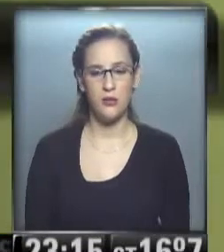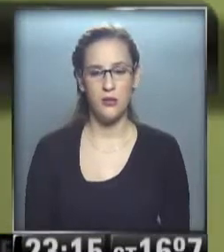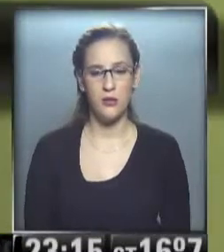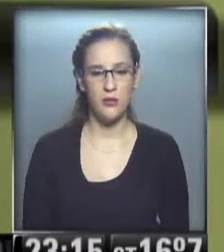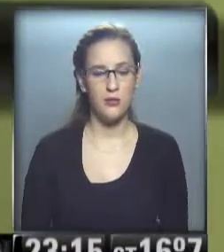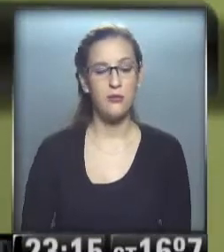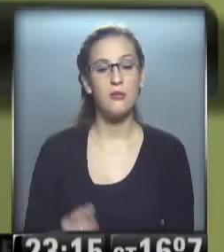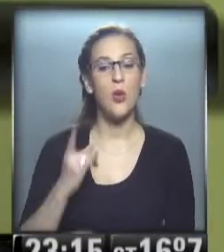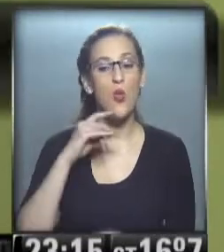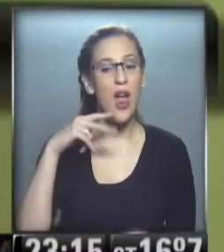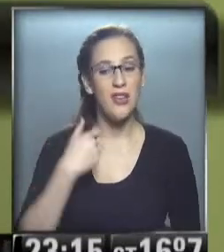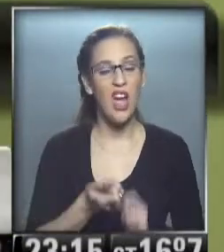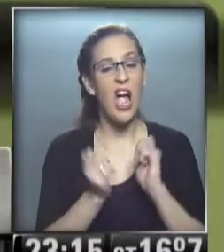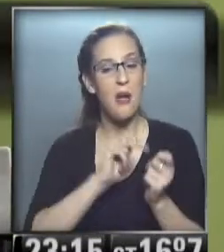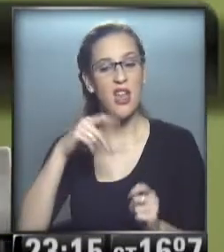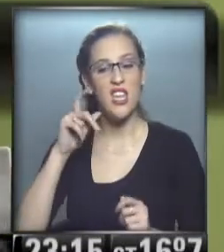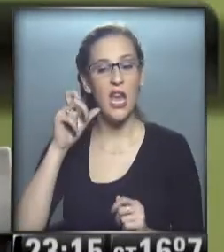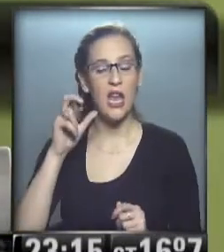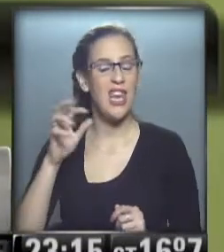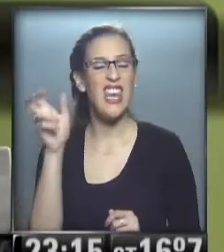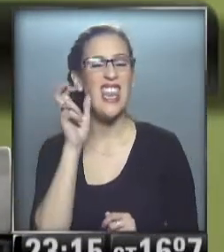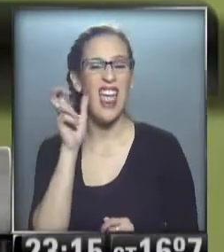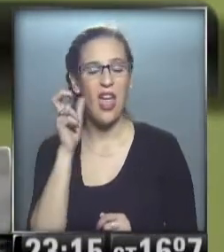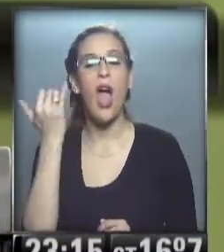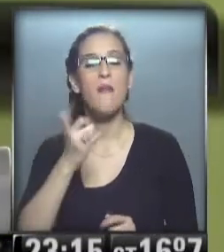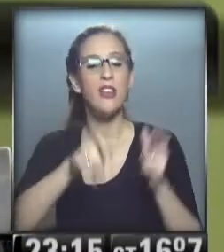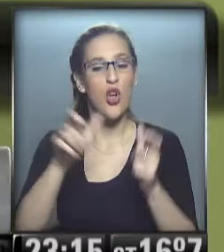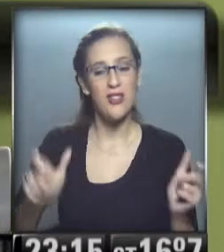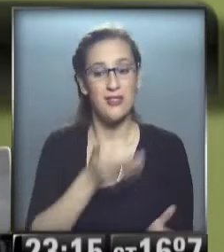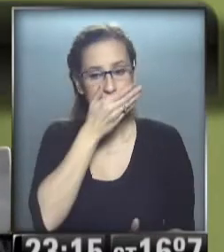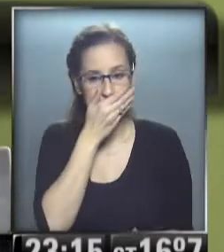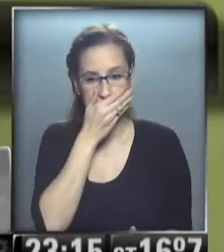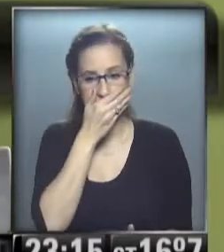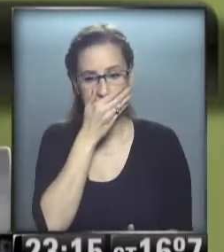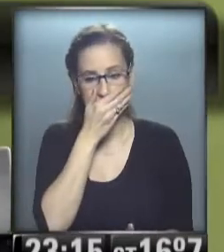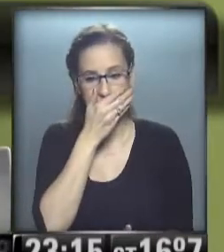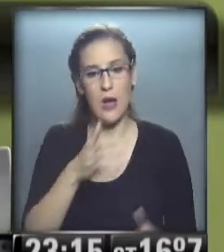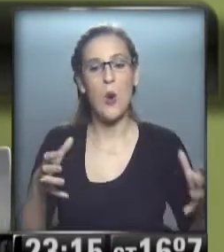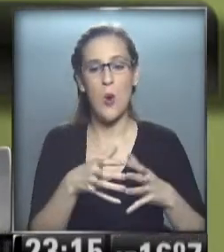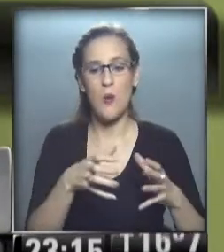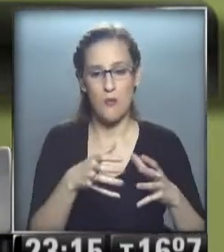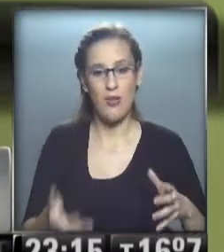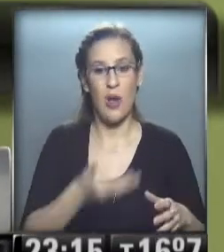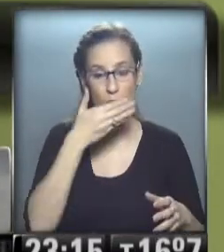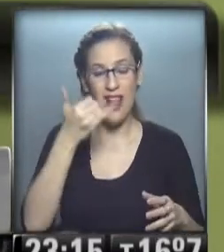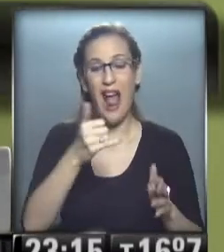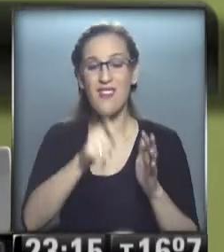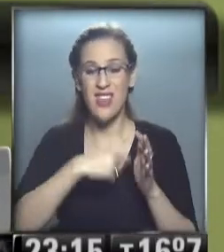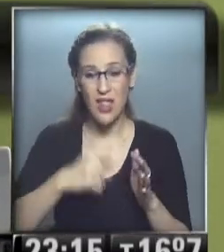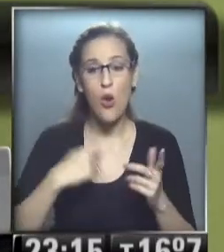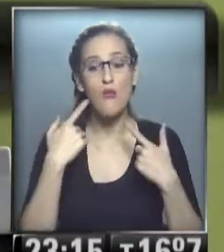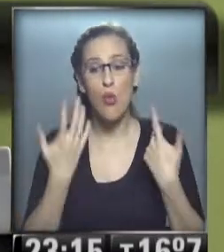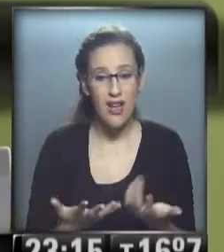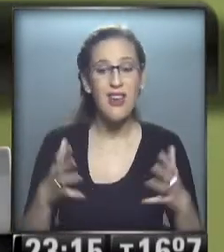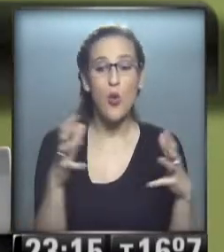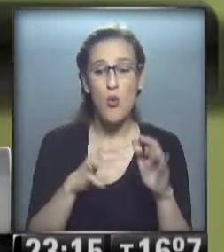De Ucrania vamos a Nigeria. Allí difundieron video de chicas secuestradas. El grupo islámico Boko Haram emitió un video en el que muestra a un